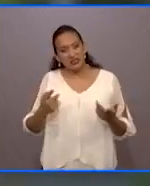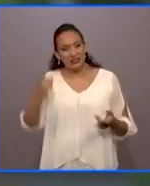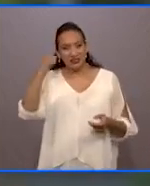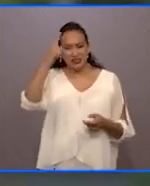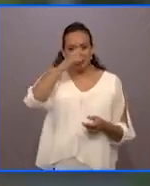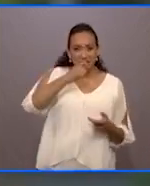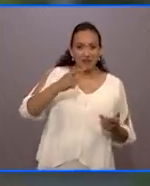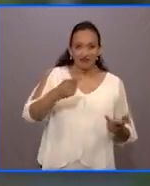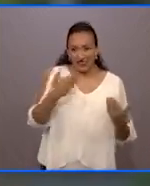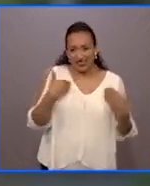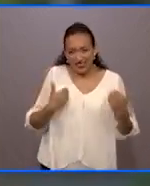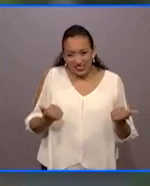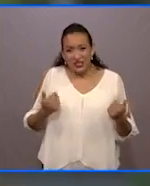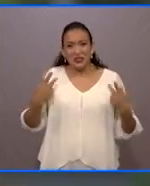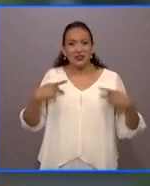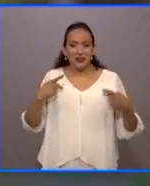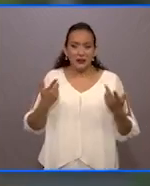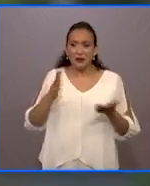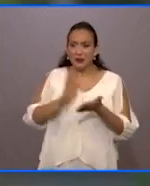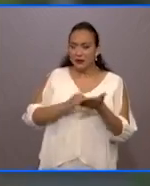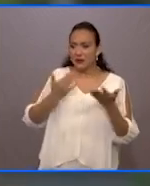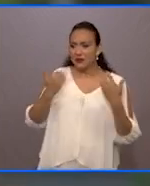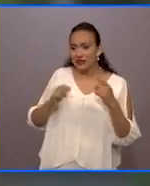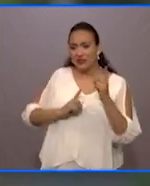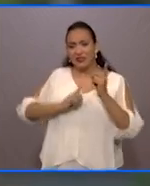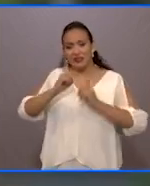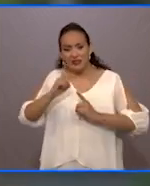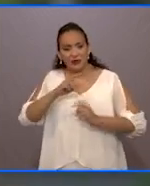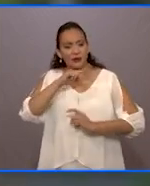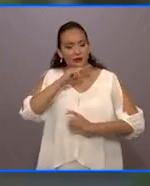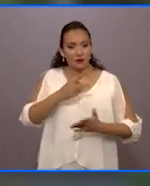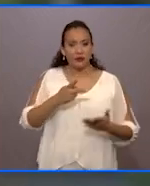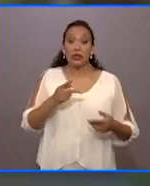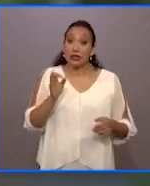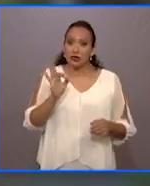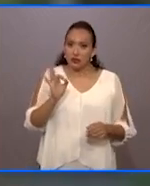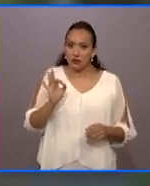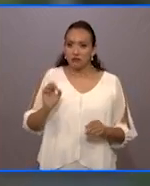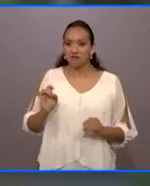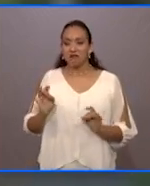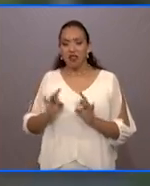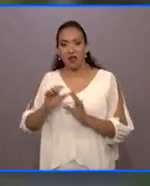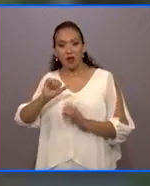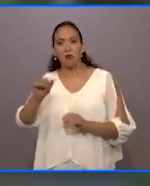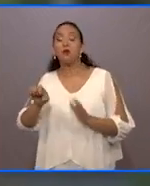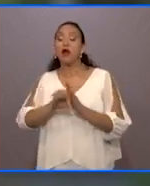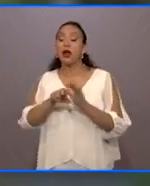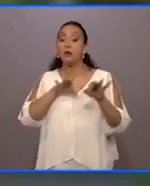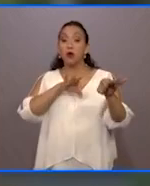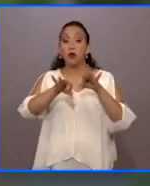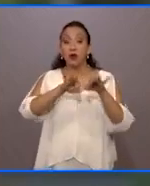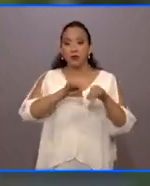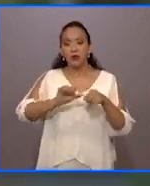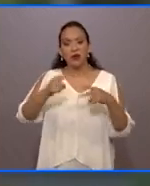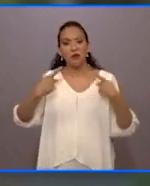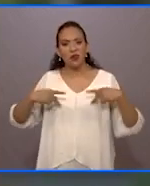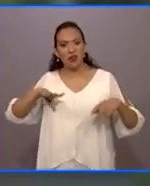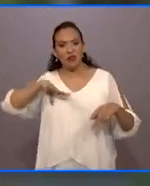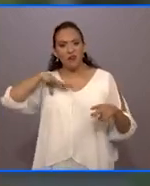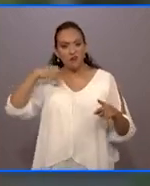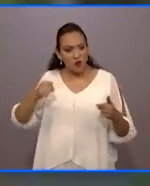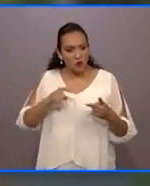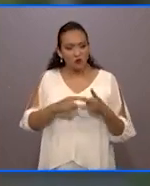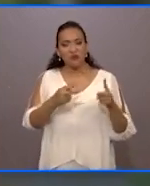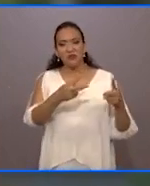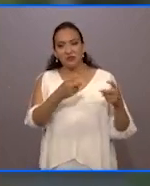situación irregular y el riesgo que pueden ser víctimas de algún tipo de abuso laboral, algún tipo de extorsión